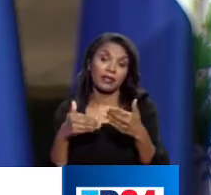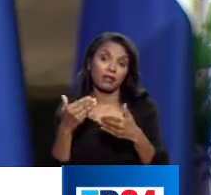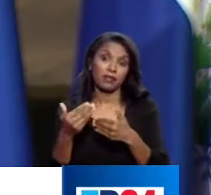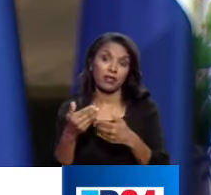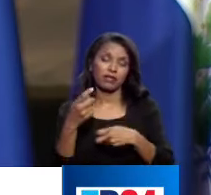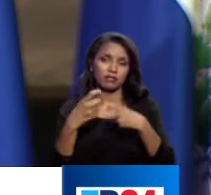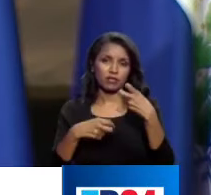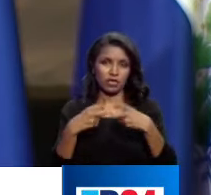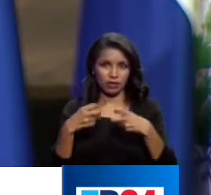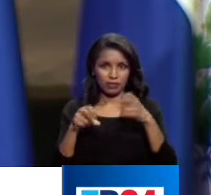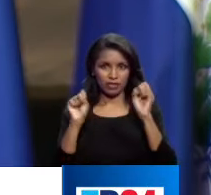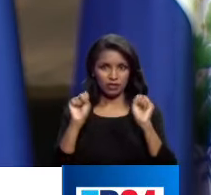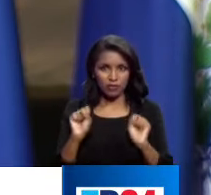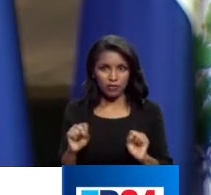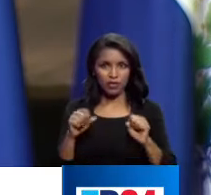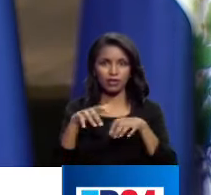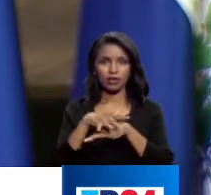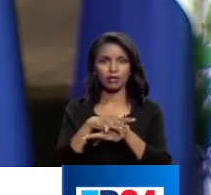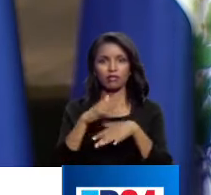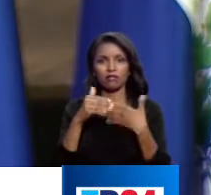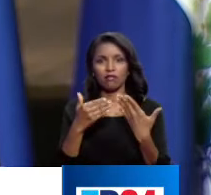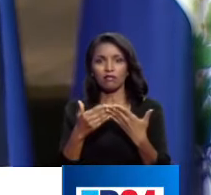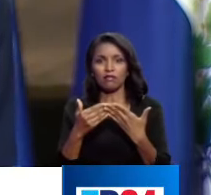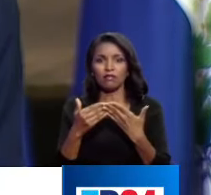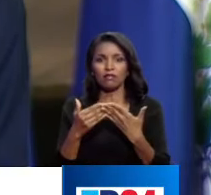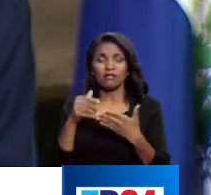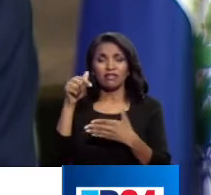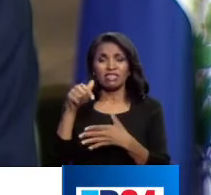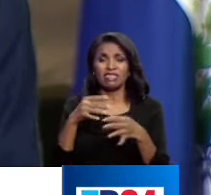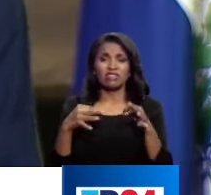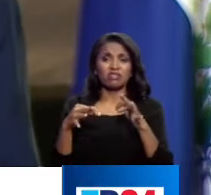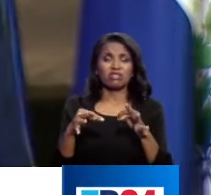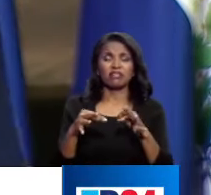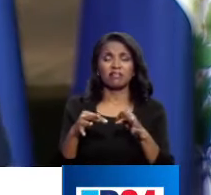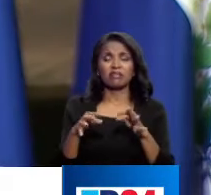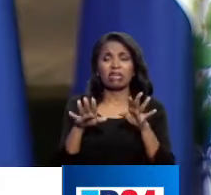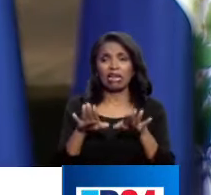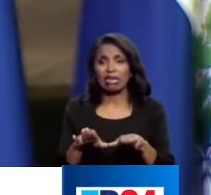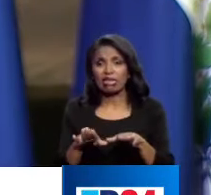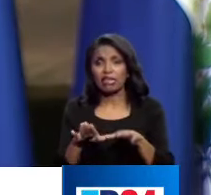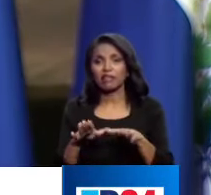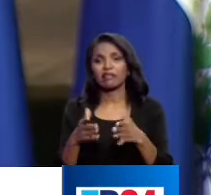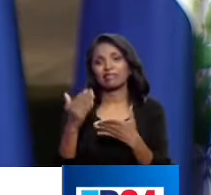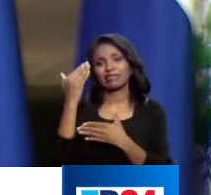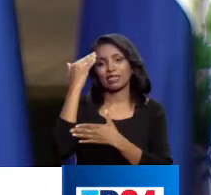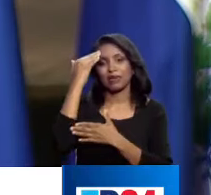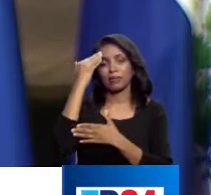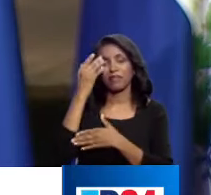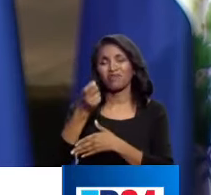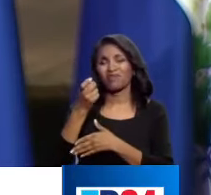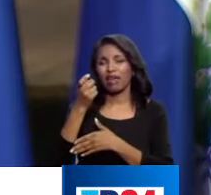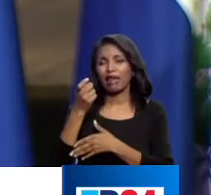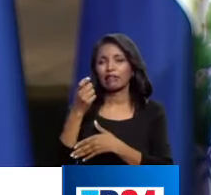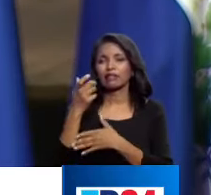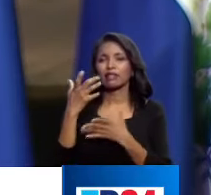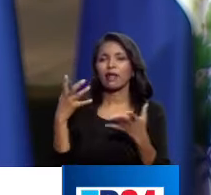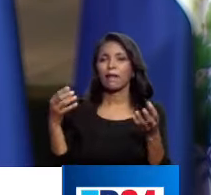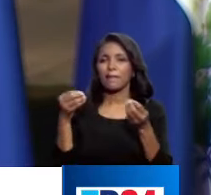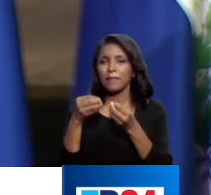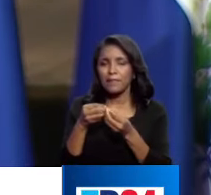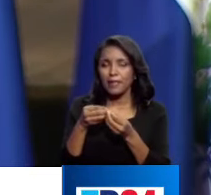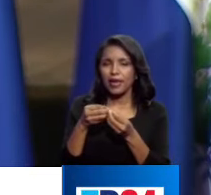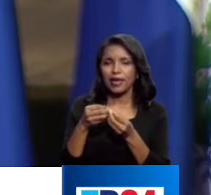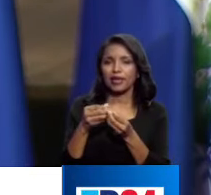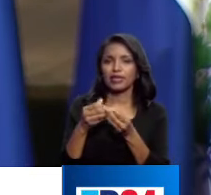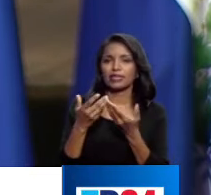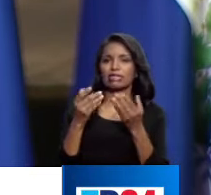los problemas de una infraestructura deficiente que no deja que el turismo avance, de una falta de capacitación para las personas que trabajan